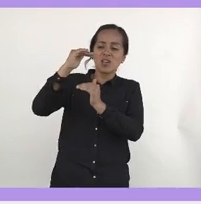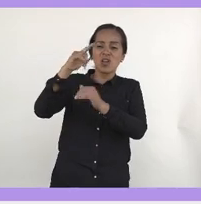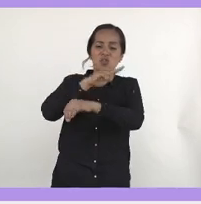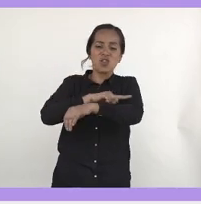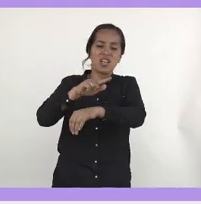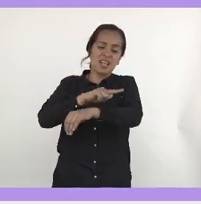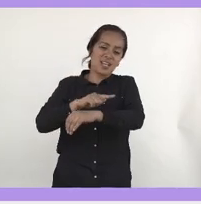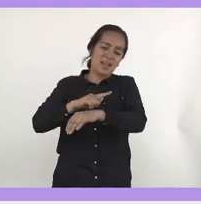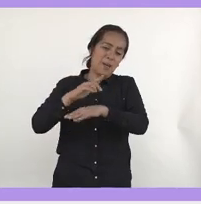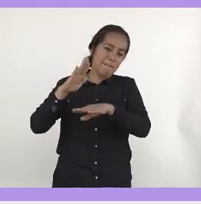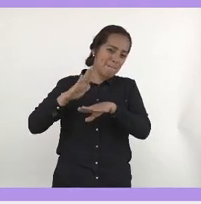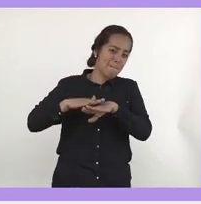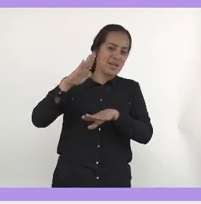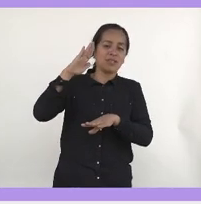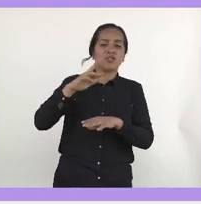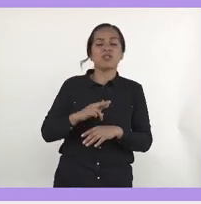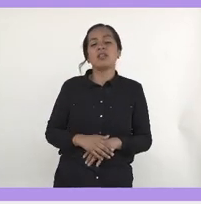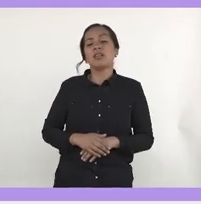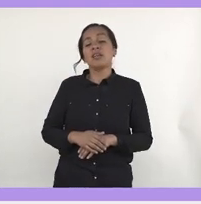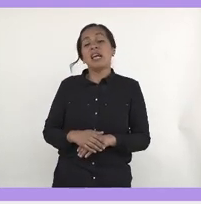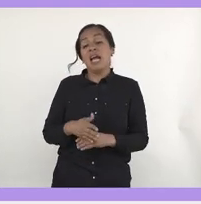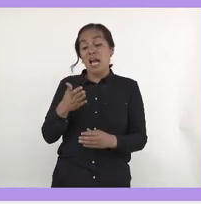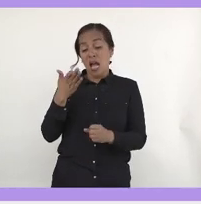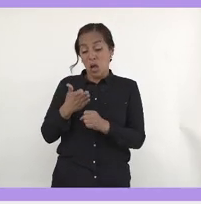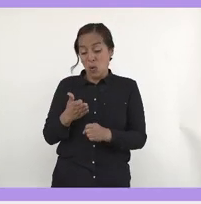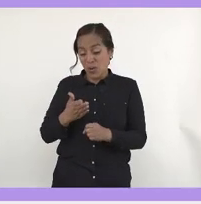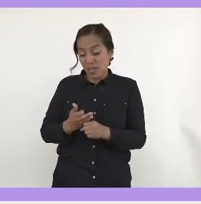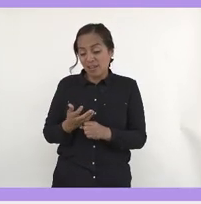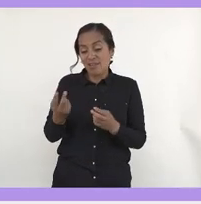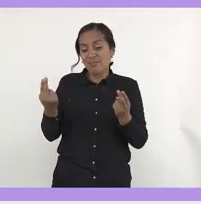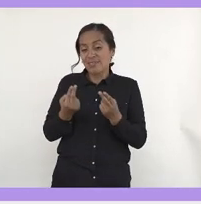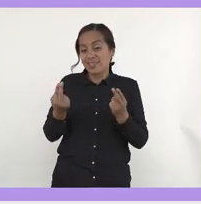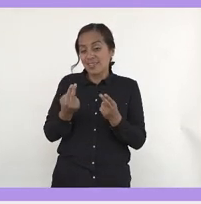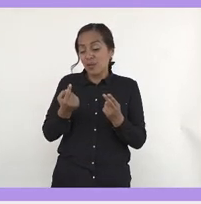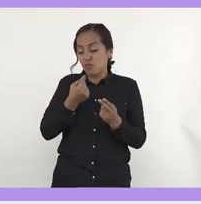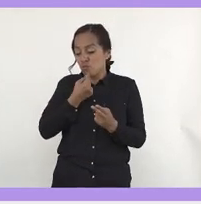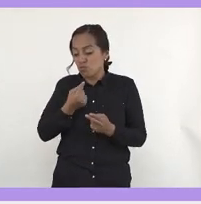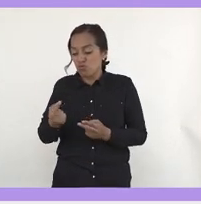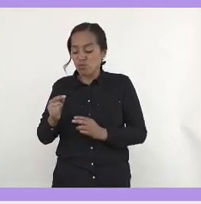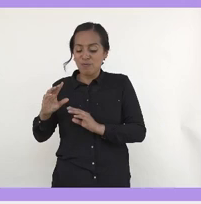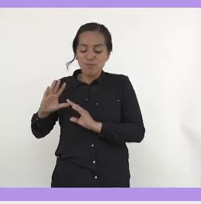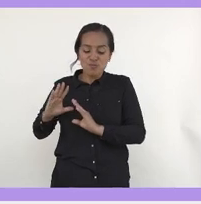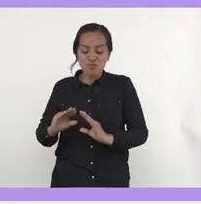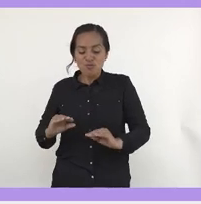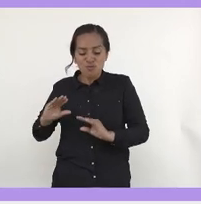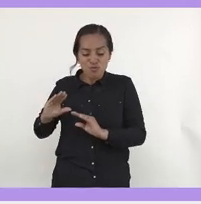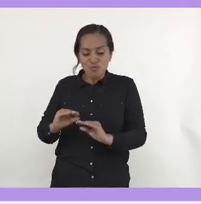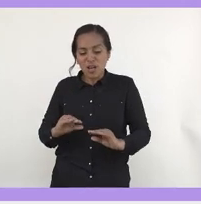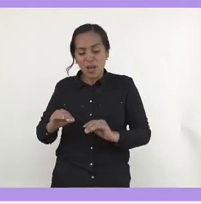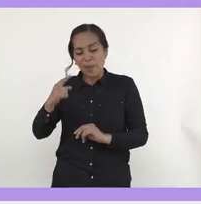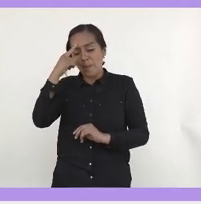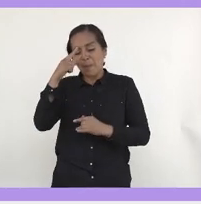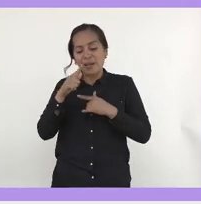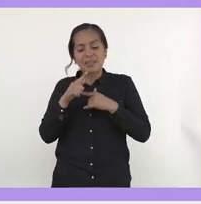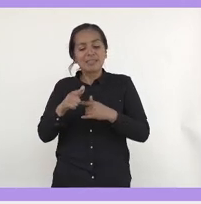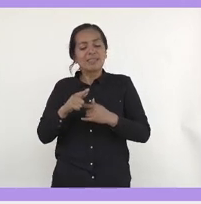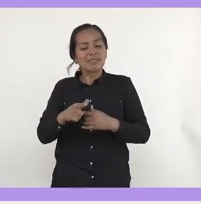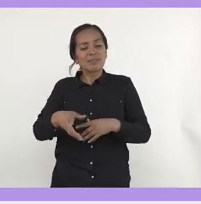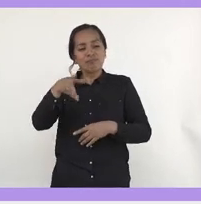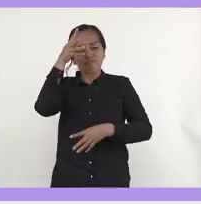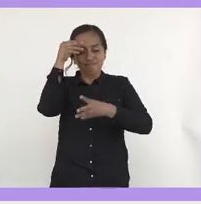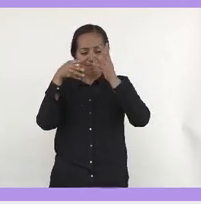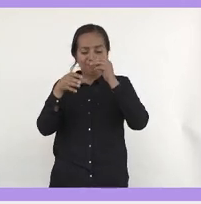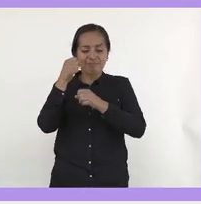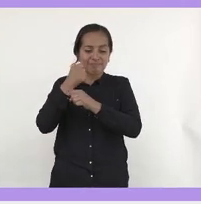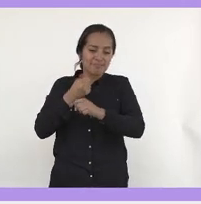necesitamos generar esos espacios para las jugadoras que vienen detrás para que se sigan desarrollando demás y mejor manera